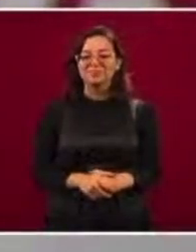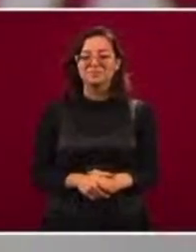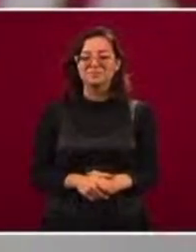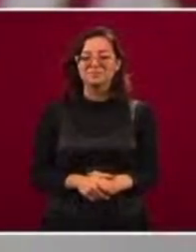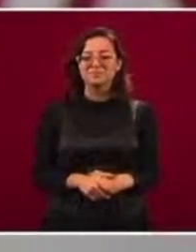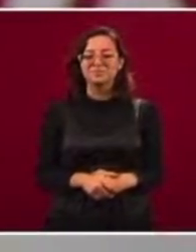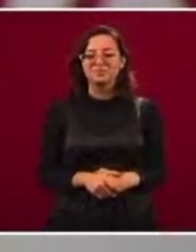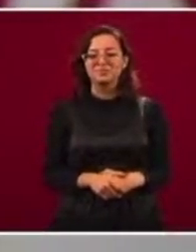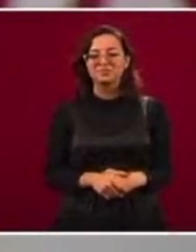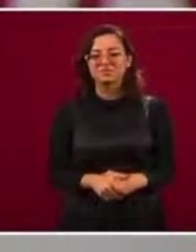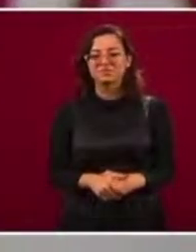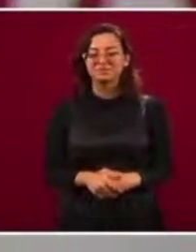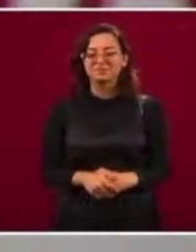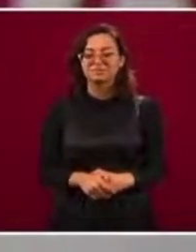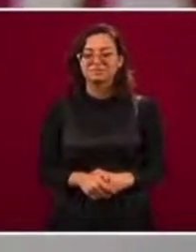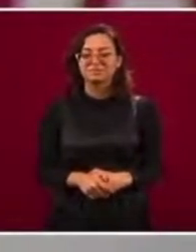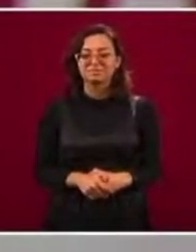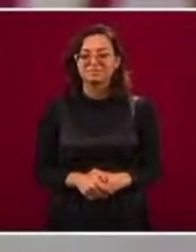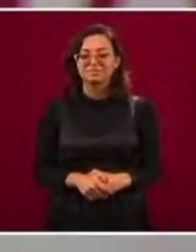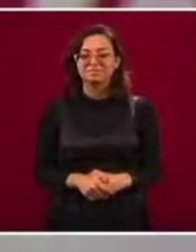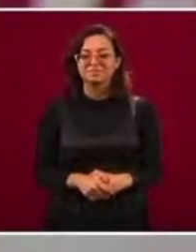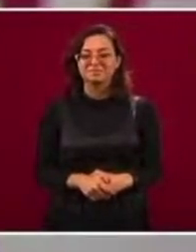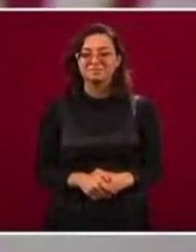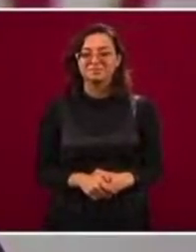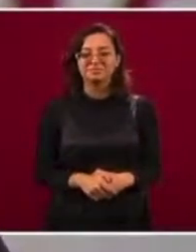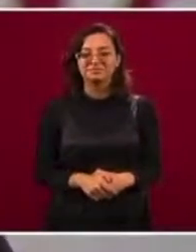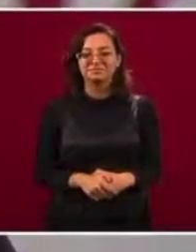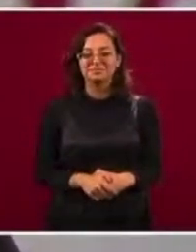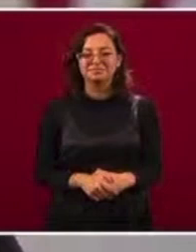es lo que les decía yo del porvenir.